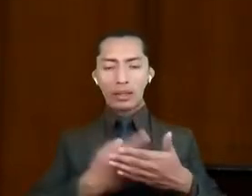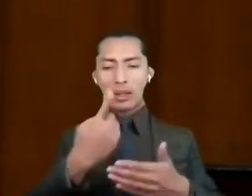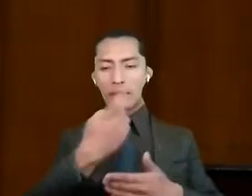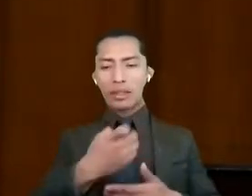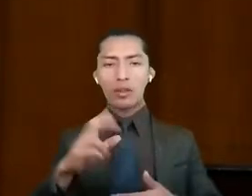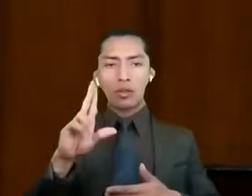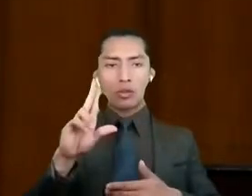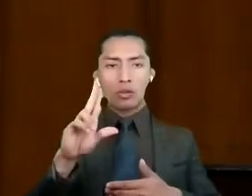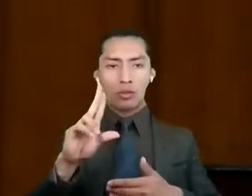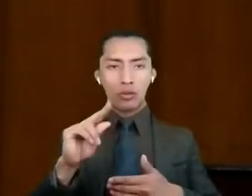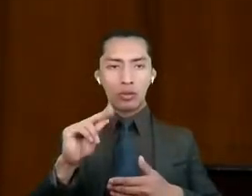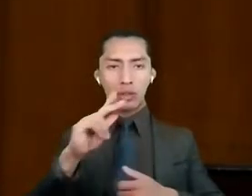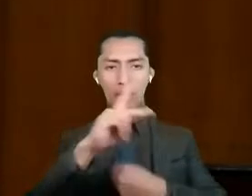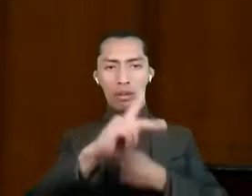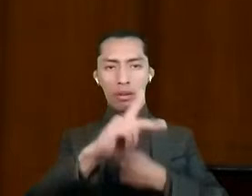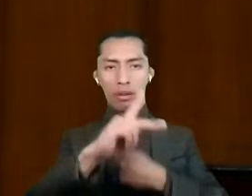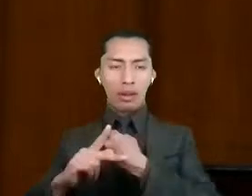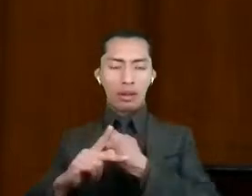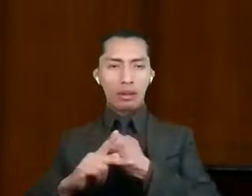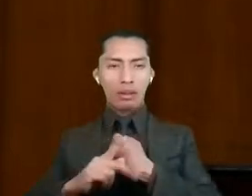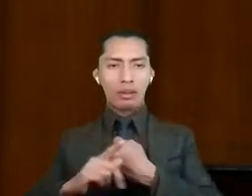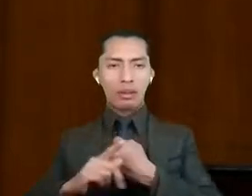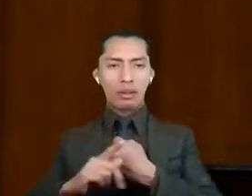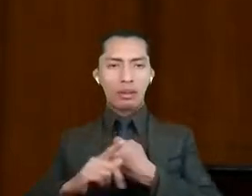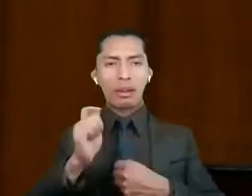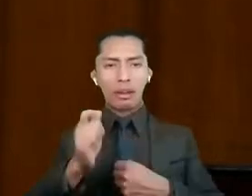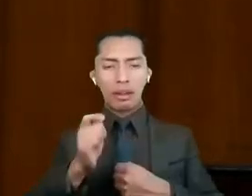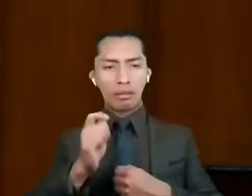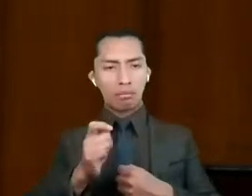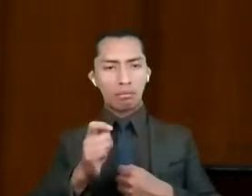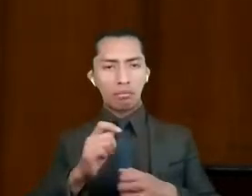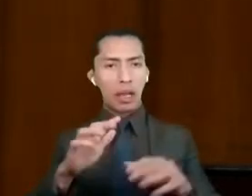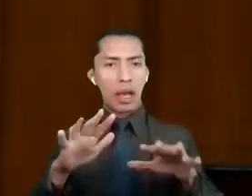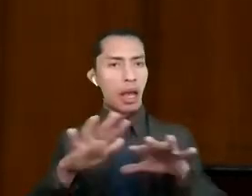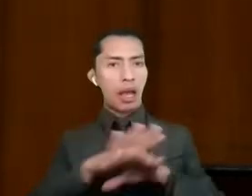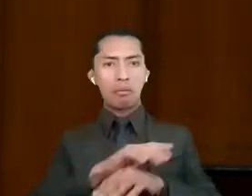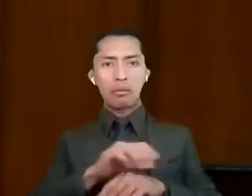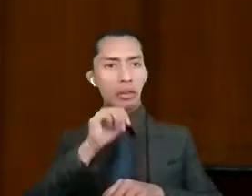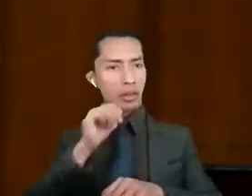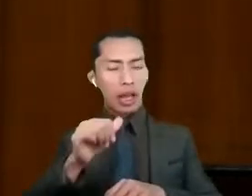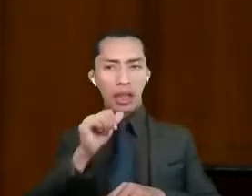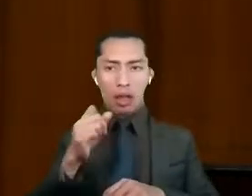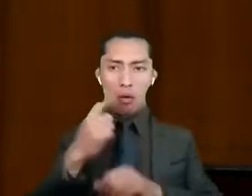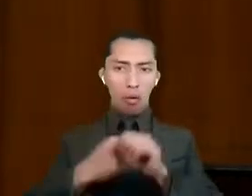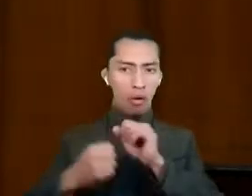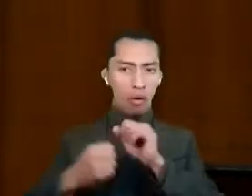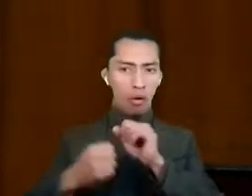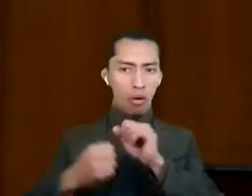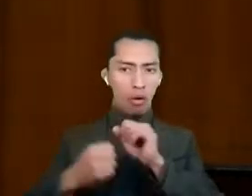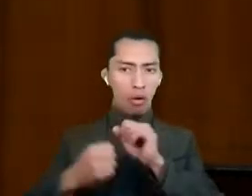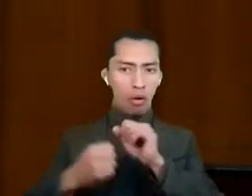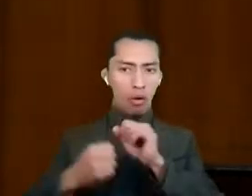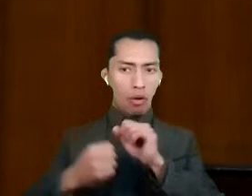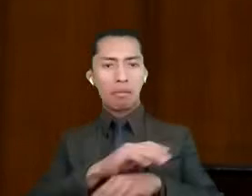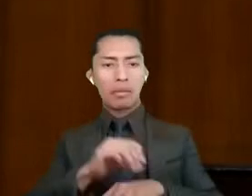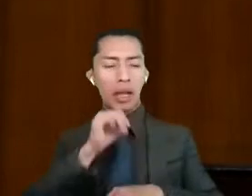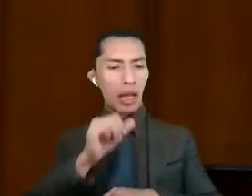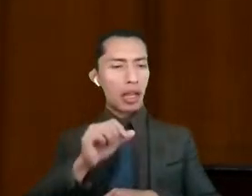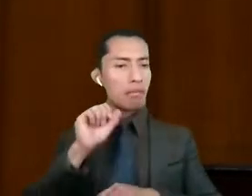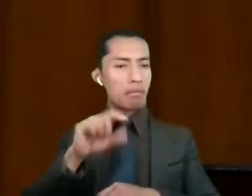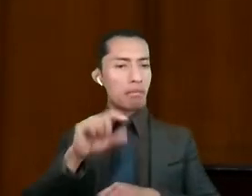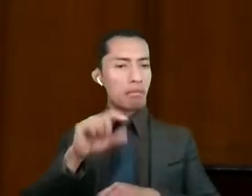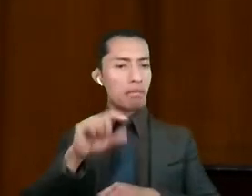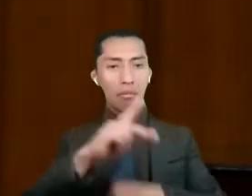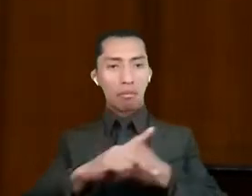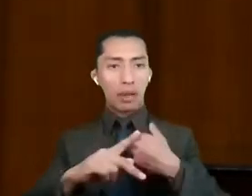países. Eso significó que no ha sufrido cambios respecto al análisis del año anterior. Luego, entonces, coloca a México como